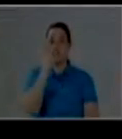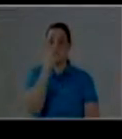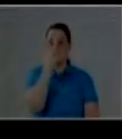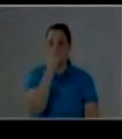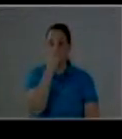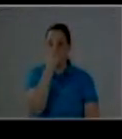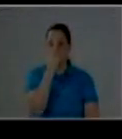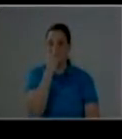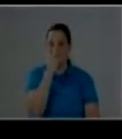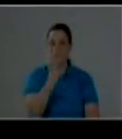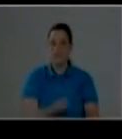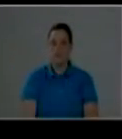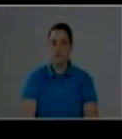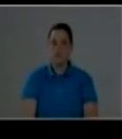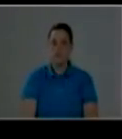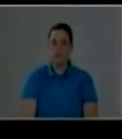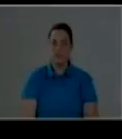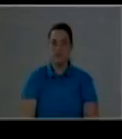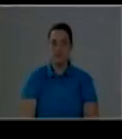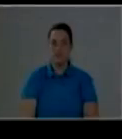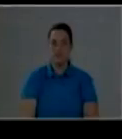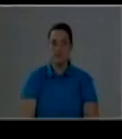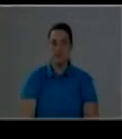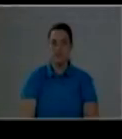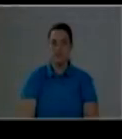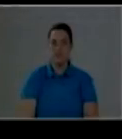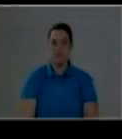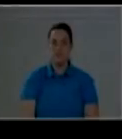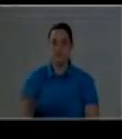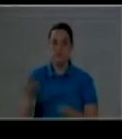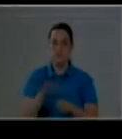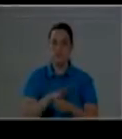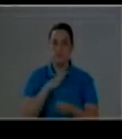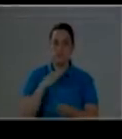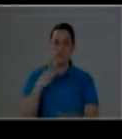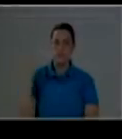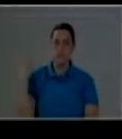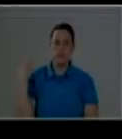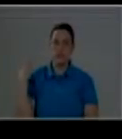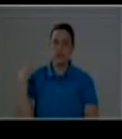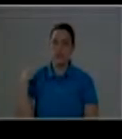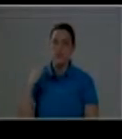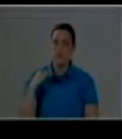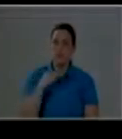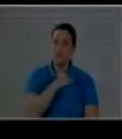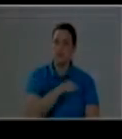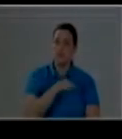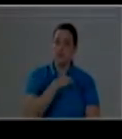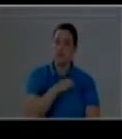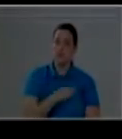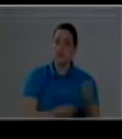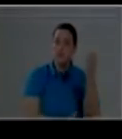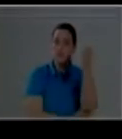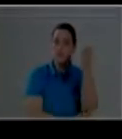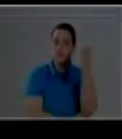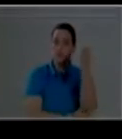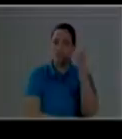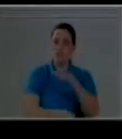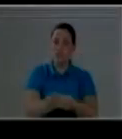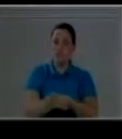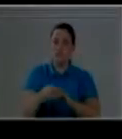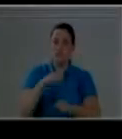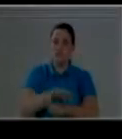los ciegos. O sea, miren, la unción era para ministrar a los pobres, a los cautivos y a los